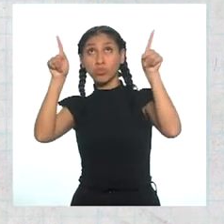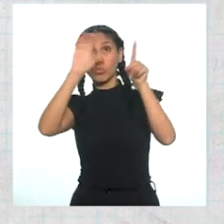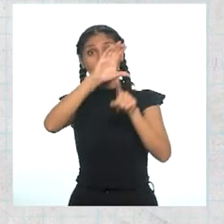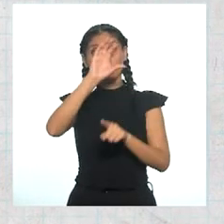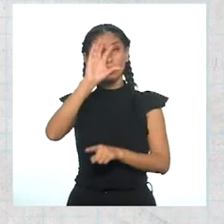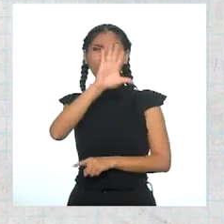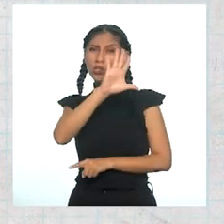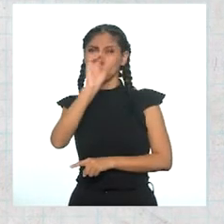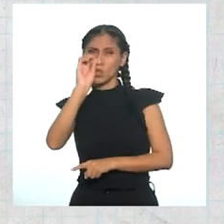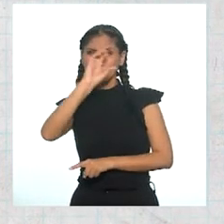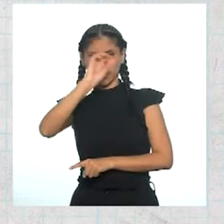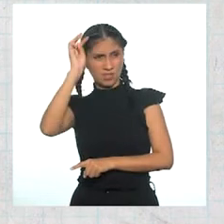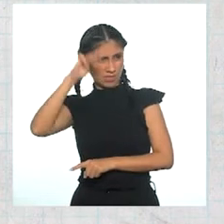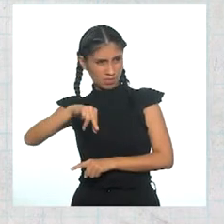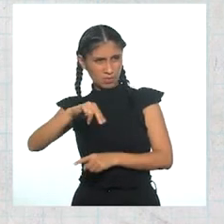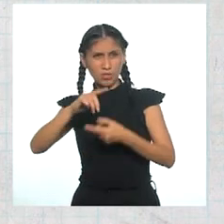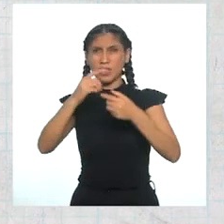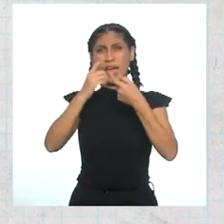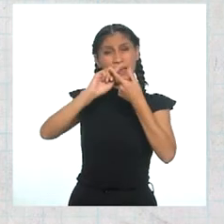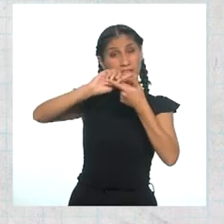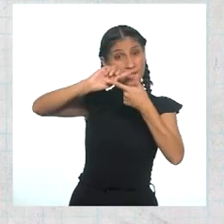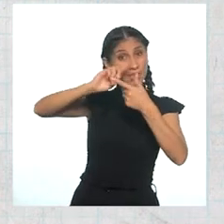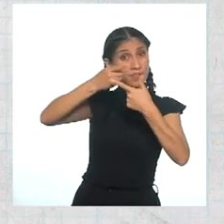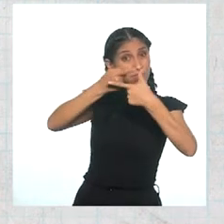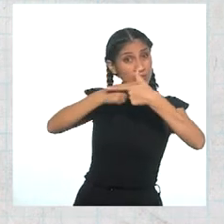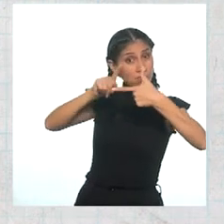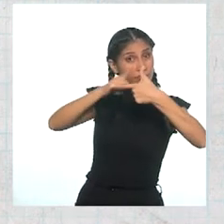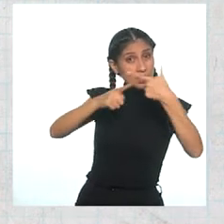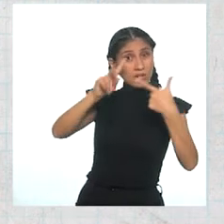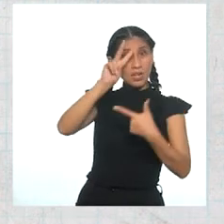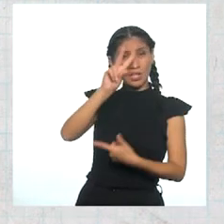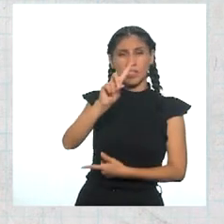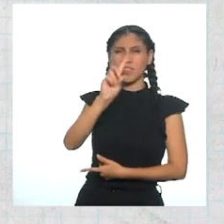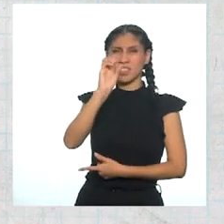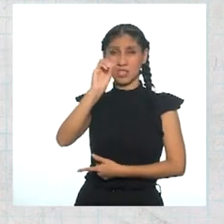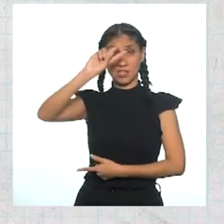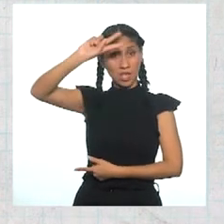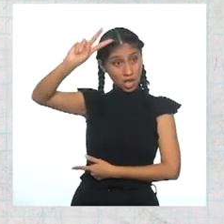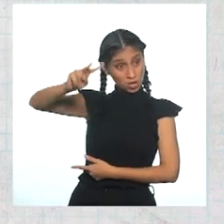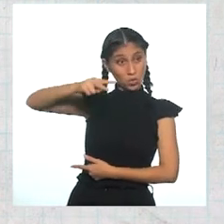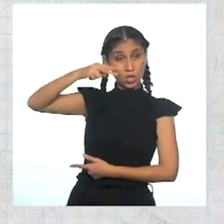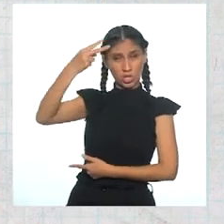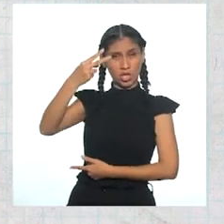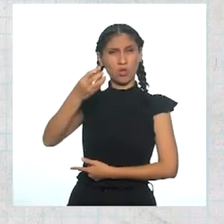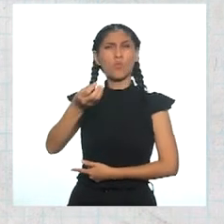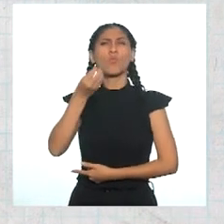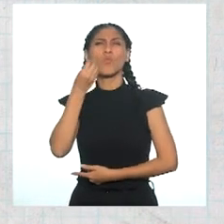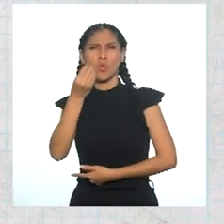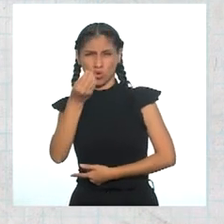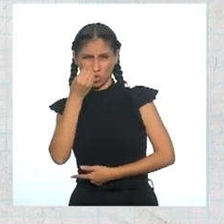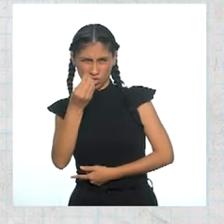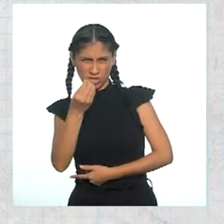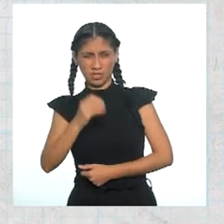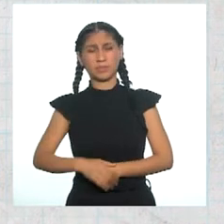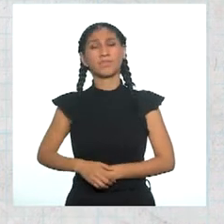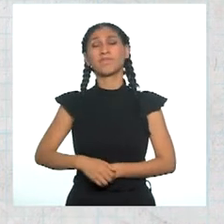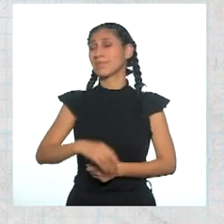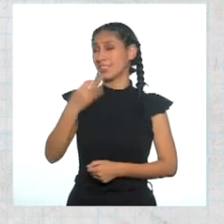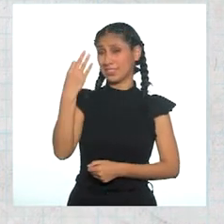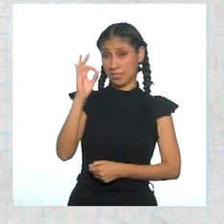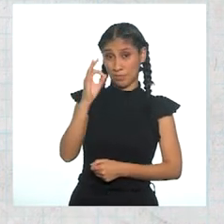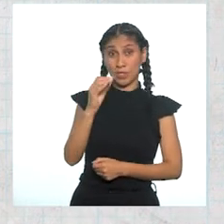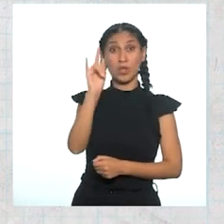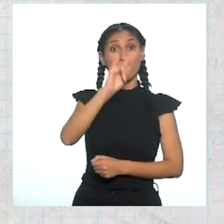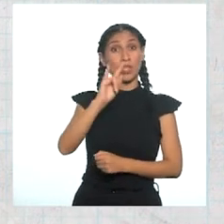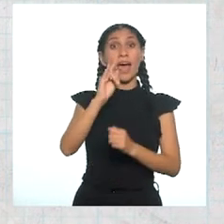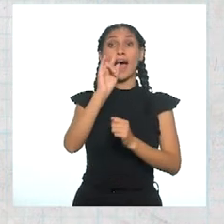cuadrado. ¿Por qué entre 10 al cuadrado? Porque para pasar de una unidad menor a una mayor, se tiene que dividir entre 10. En